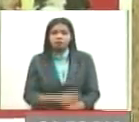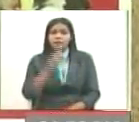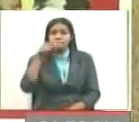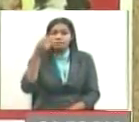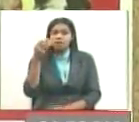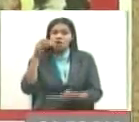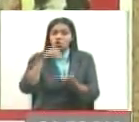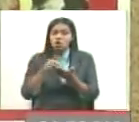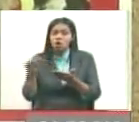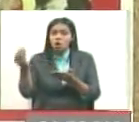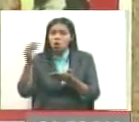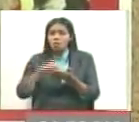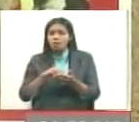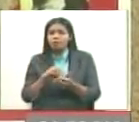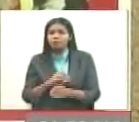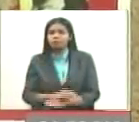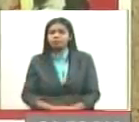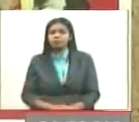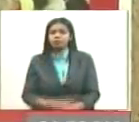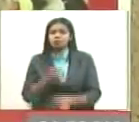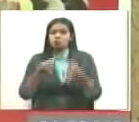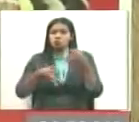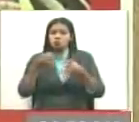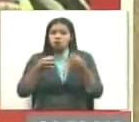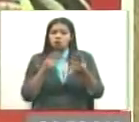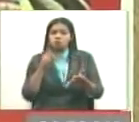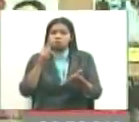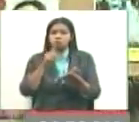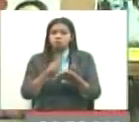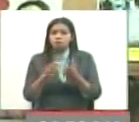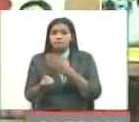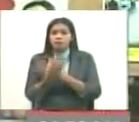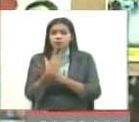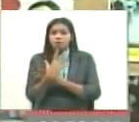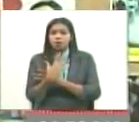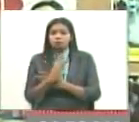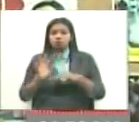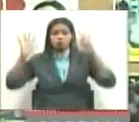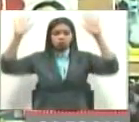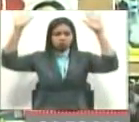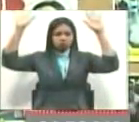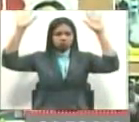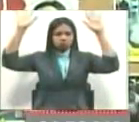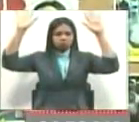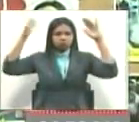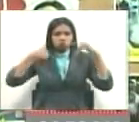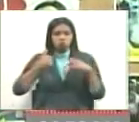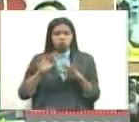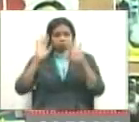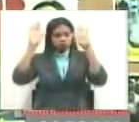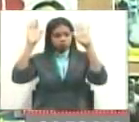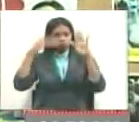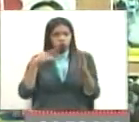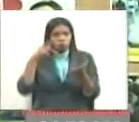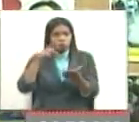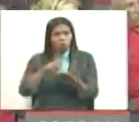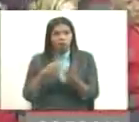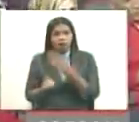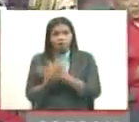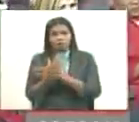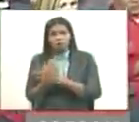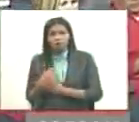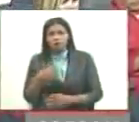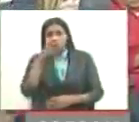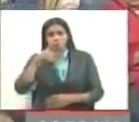toca juzgar a los que estuvimos en el palacio, levanto las dos manos, pues. Ahí estuve yo en el palacio, junto al